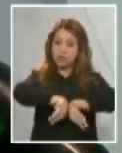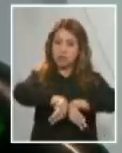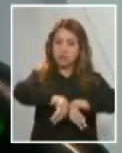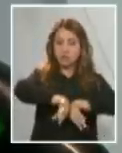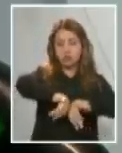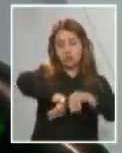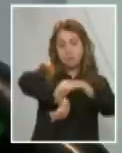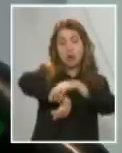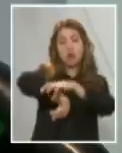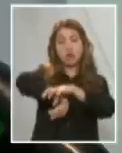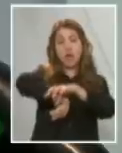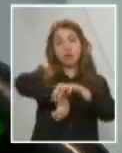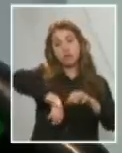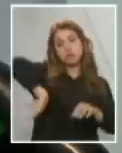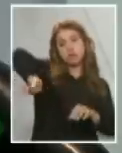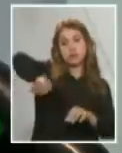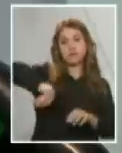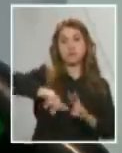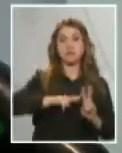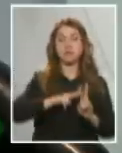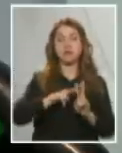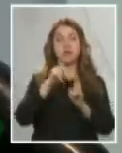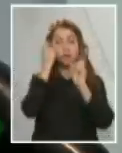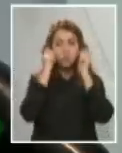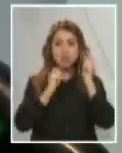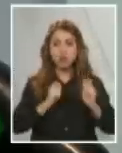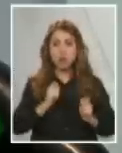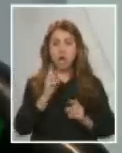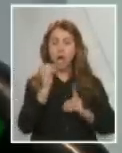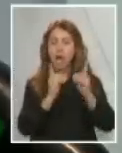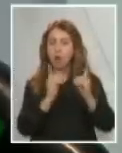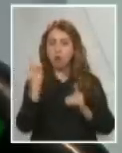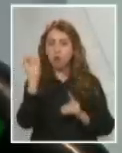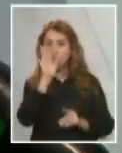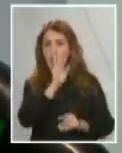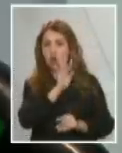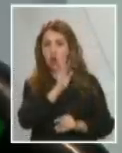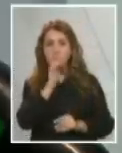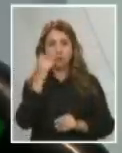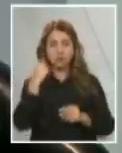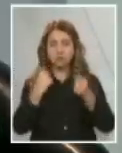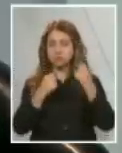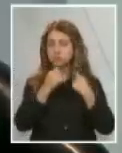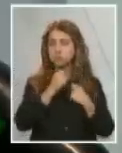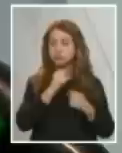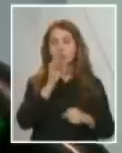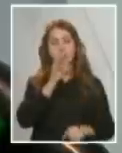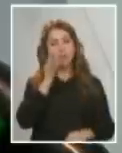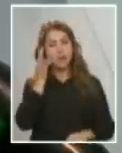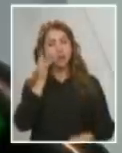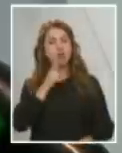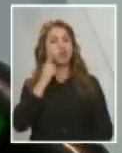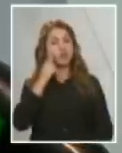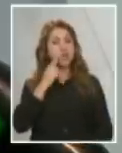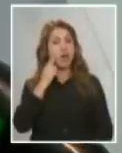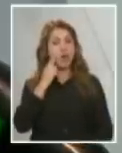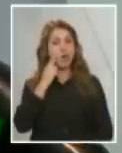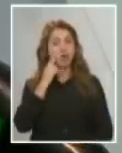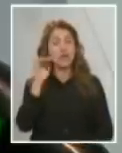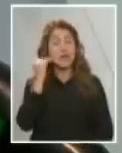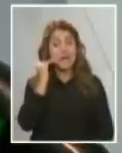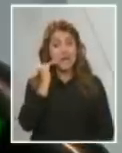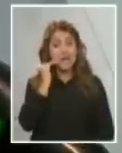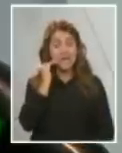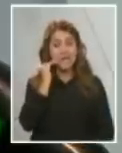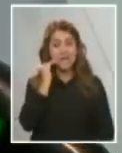no vidente, que le hicieron una muñeca, ella distinguía algunos colores. Distinguía el amarillo y el rosado. Y la